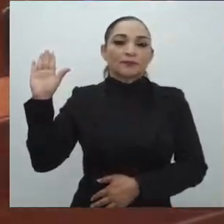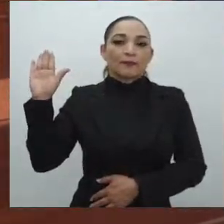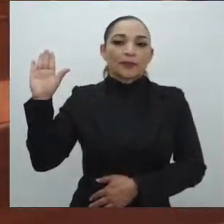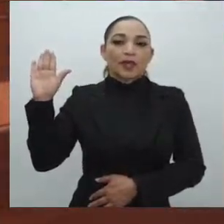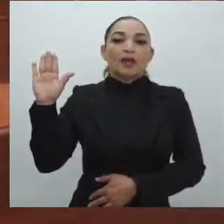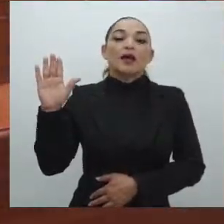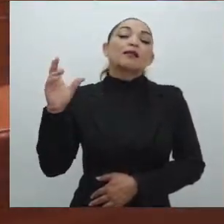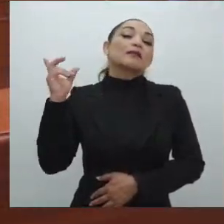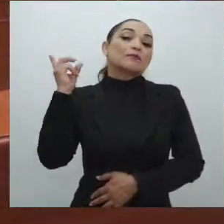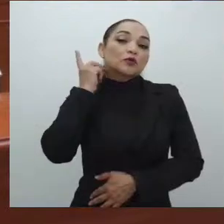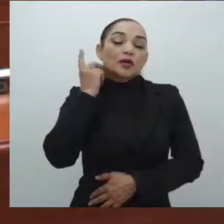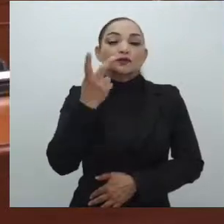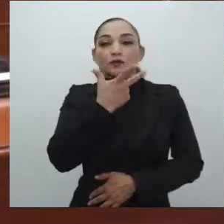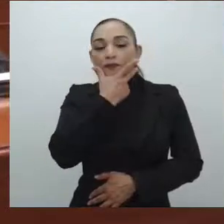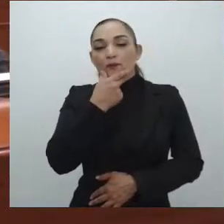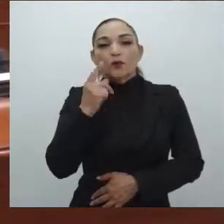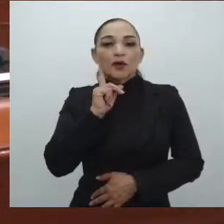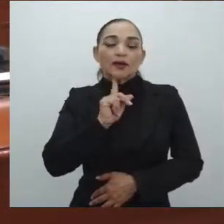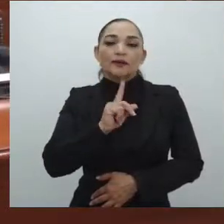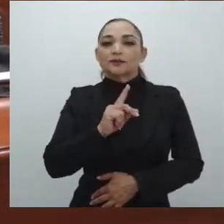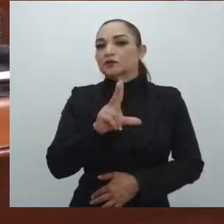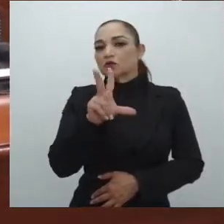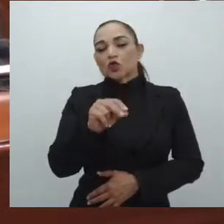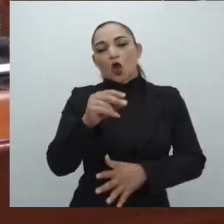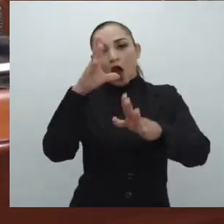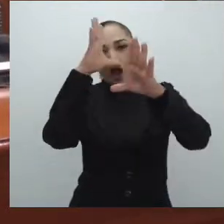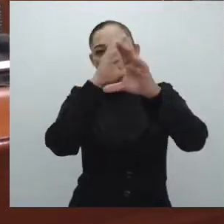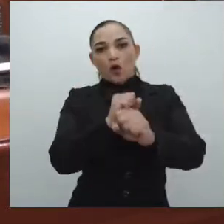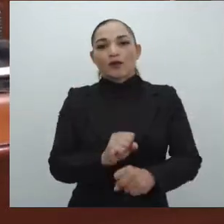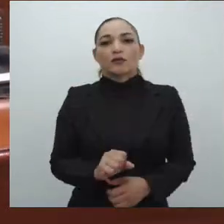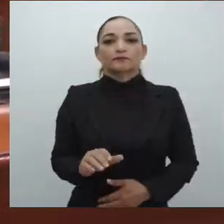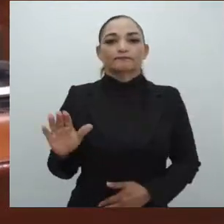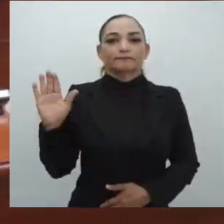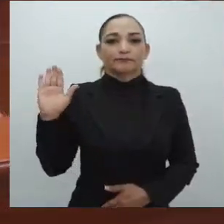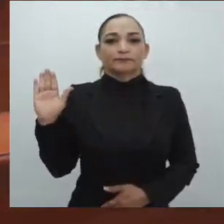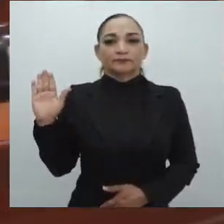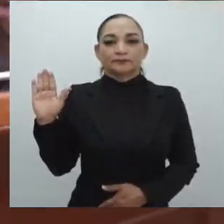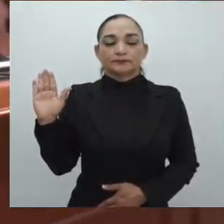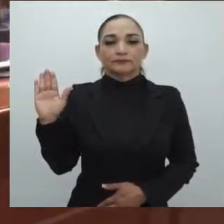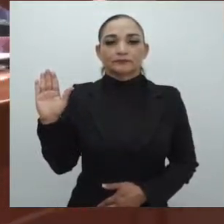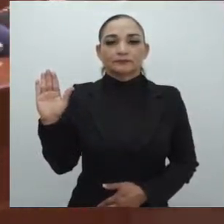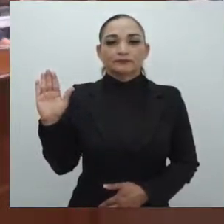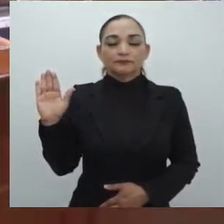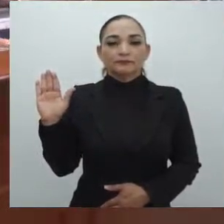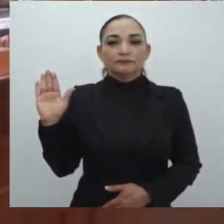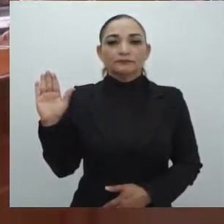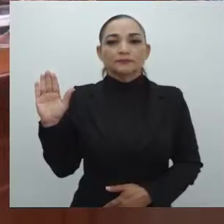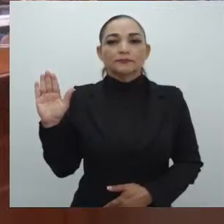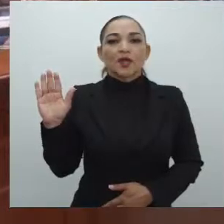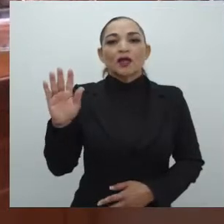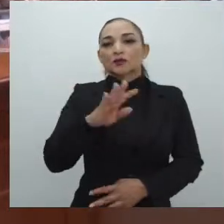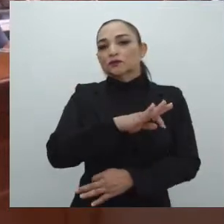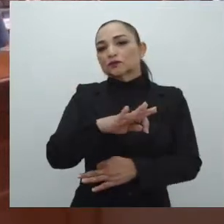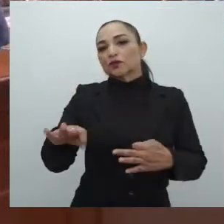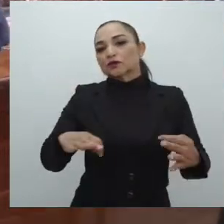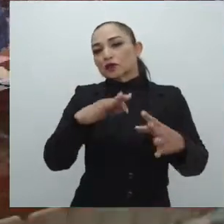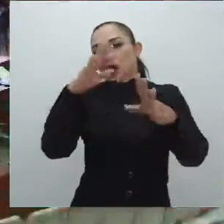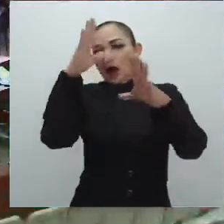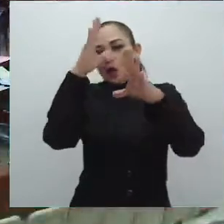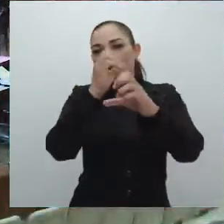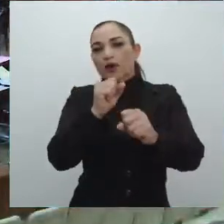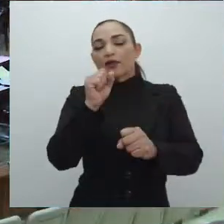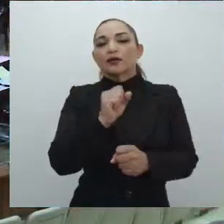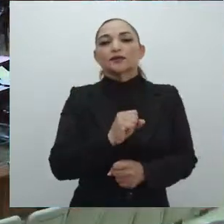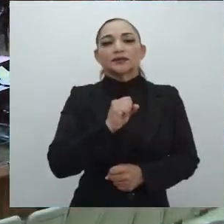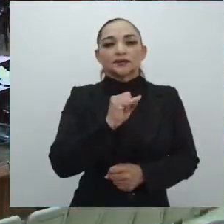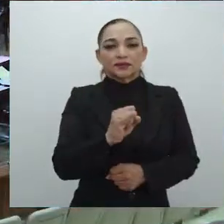Las diputadas y los diputados que estén por la negativa, manifiéstenlo, por favor. Por unanimidad se aprueba la dispensa de la